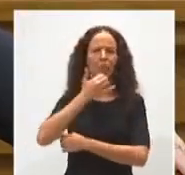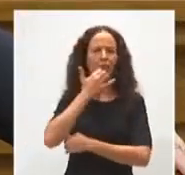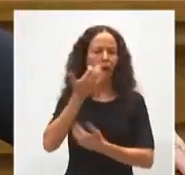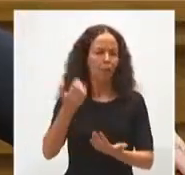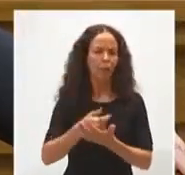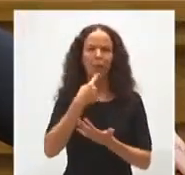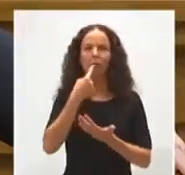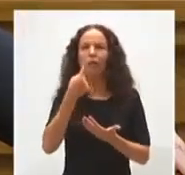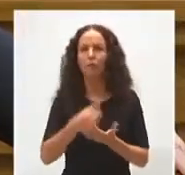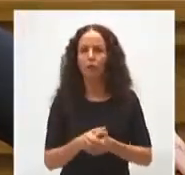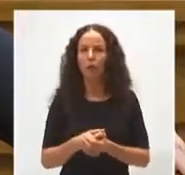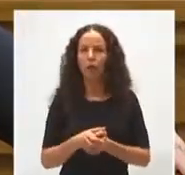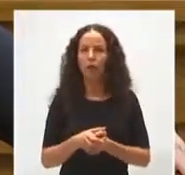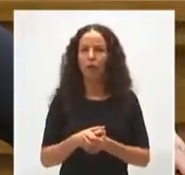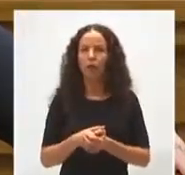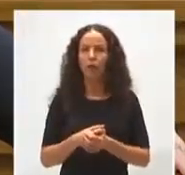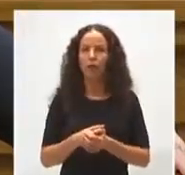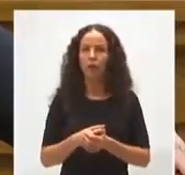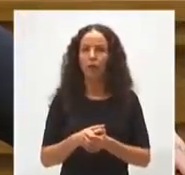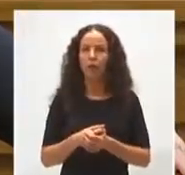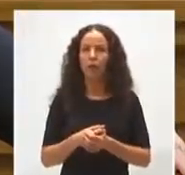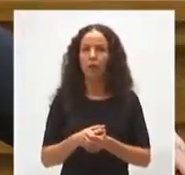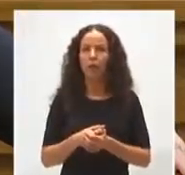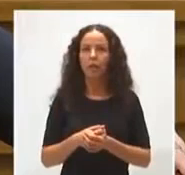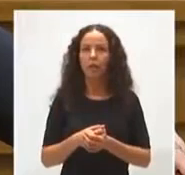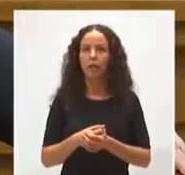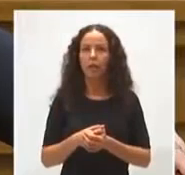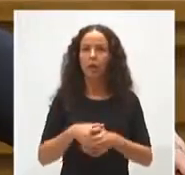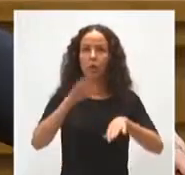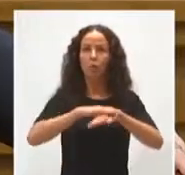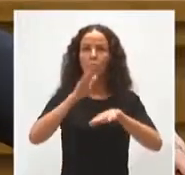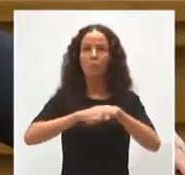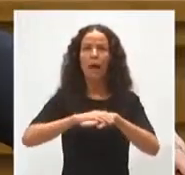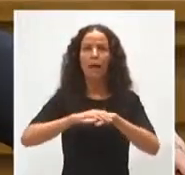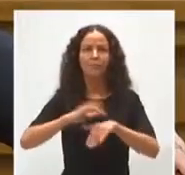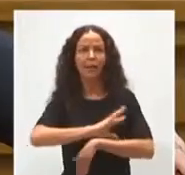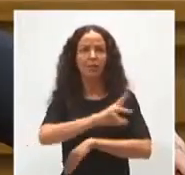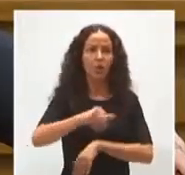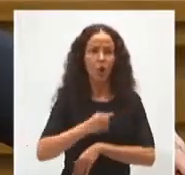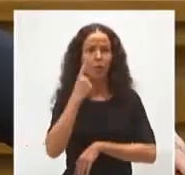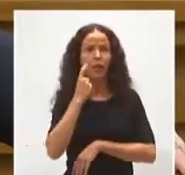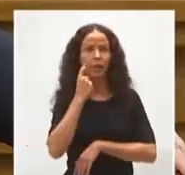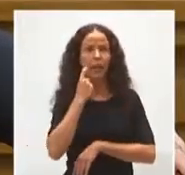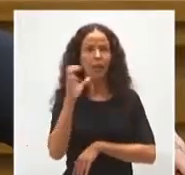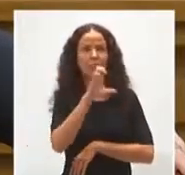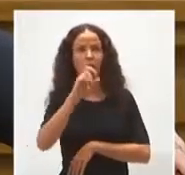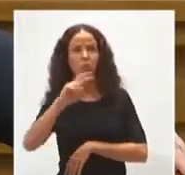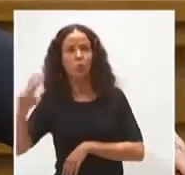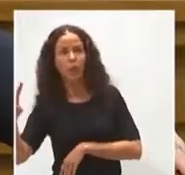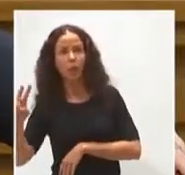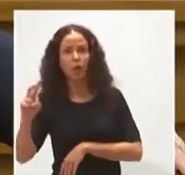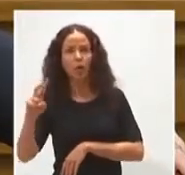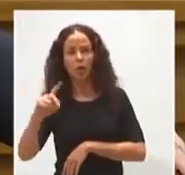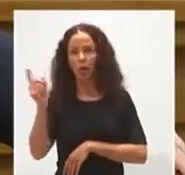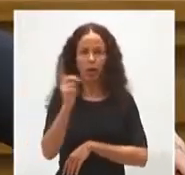no del robo desde los sistemas bursátiles y de los sistemas piramidales desde eeuu financieros